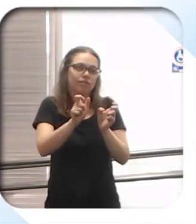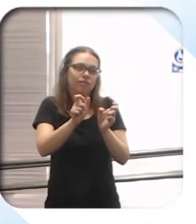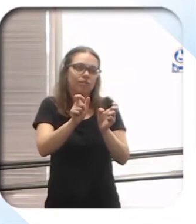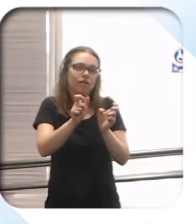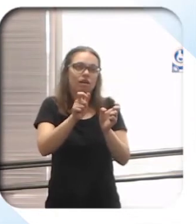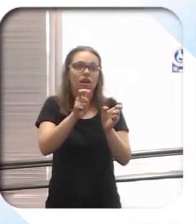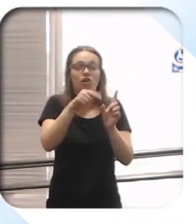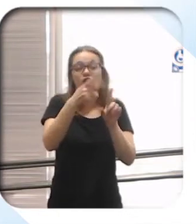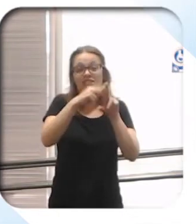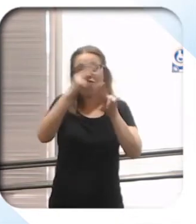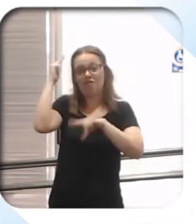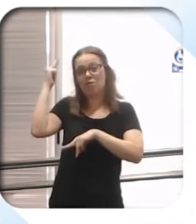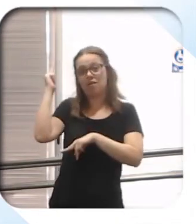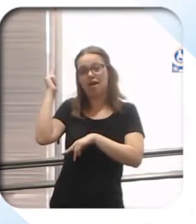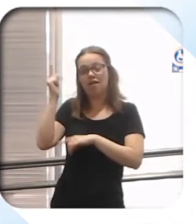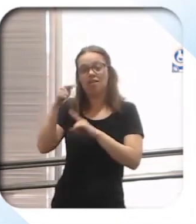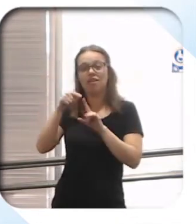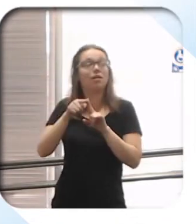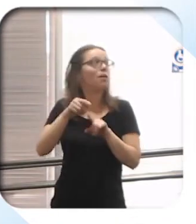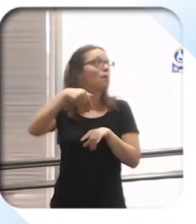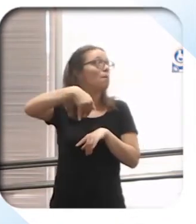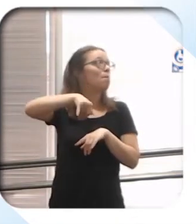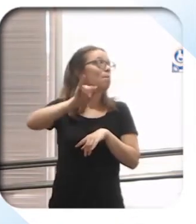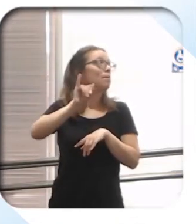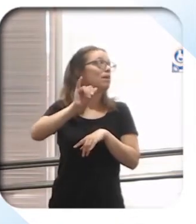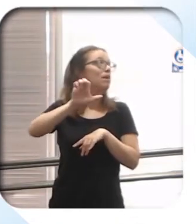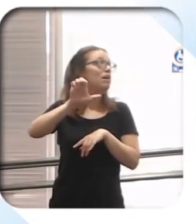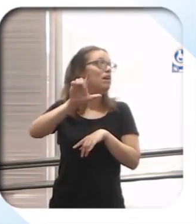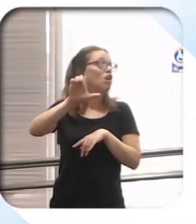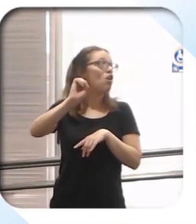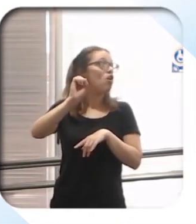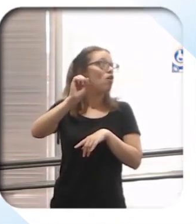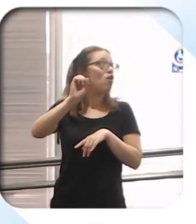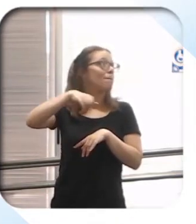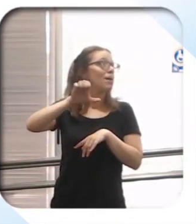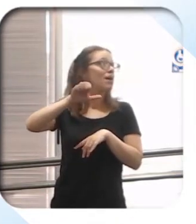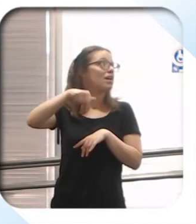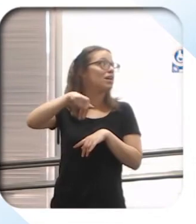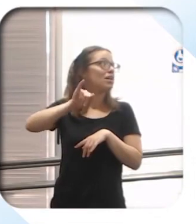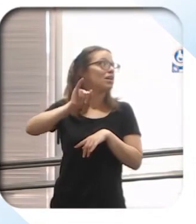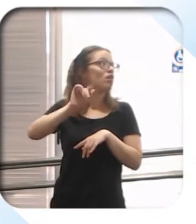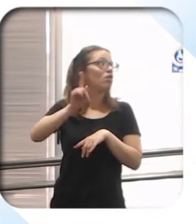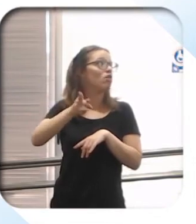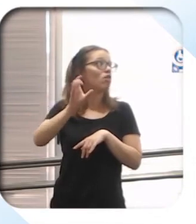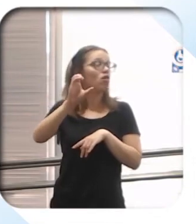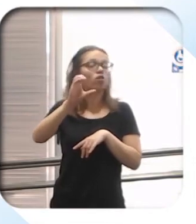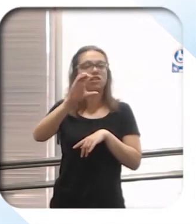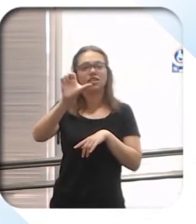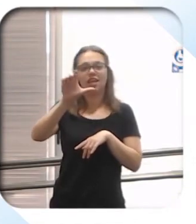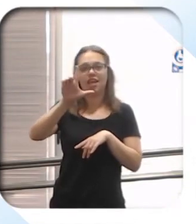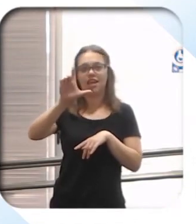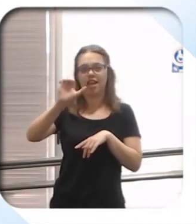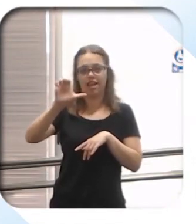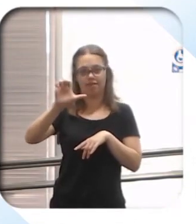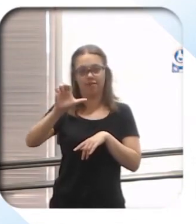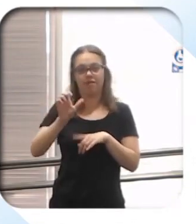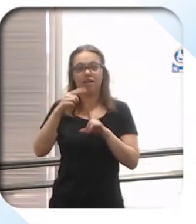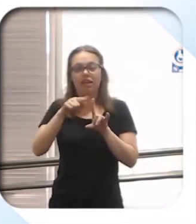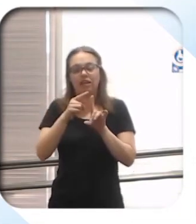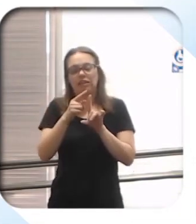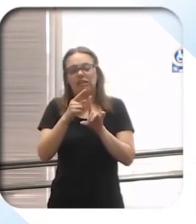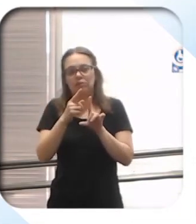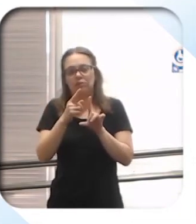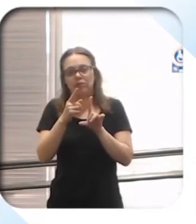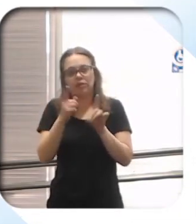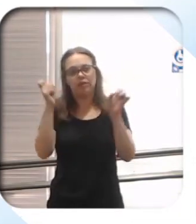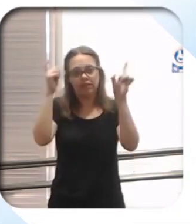con Mielo Meningocel, pero de alguna manera vamos a hablar de Mielo Meningocel, que es muy interesante esta patología, por lo dramática que es,